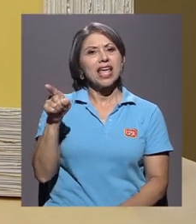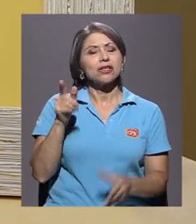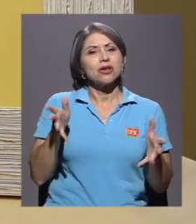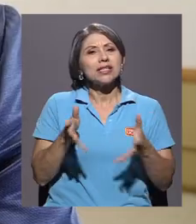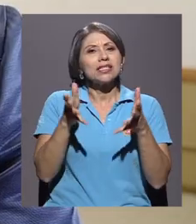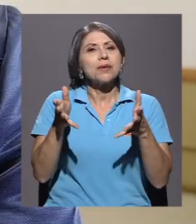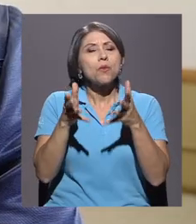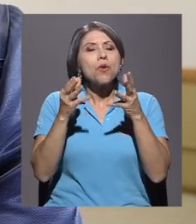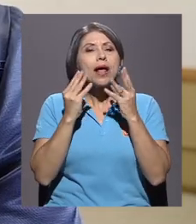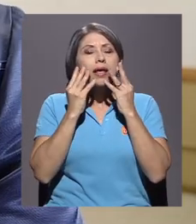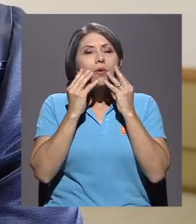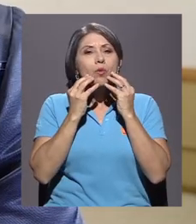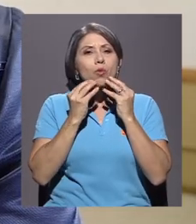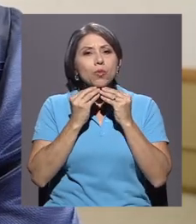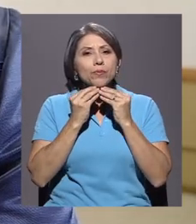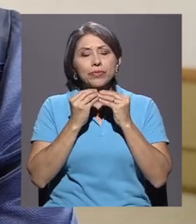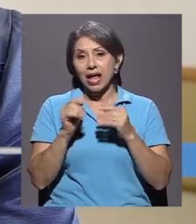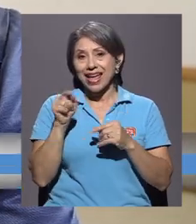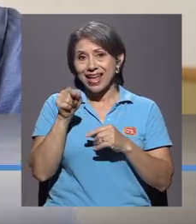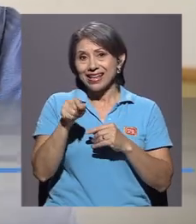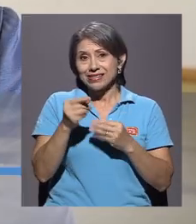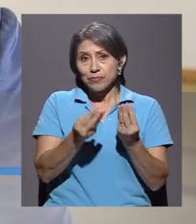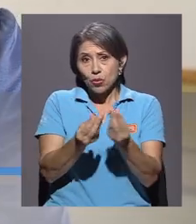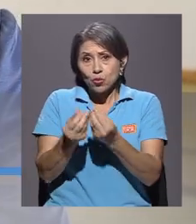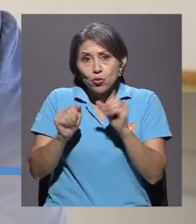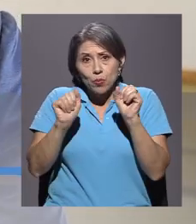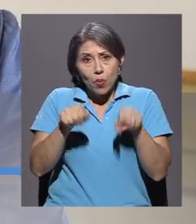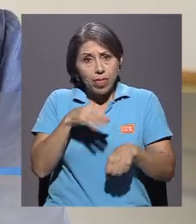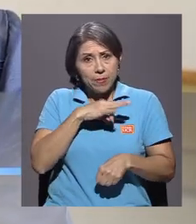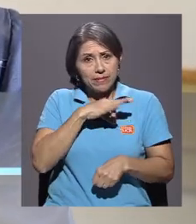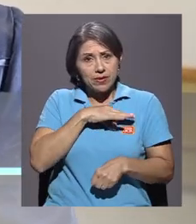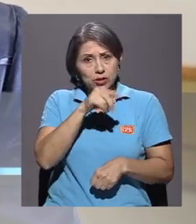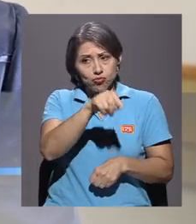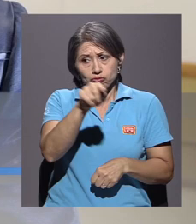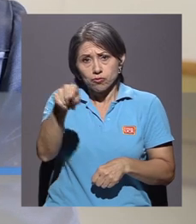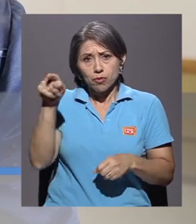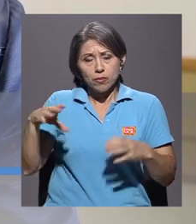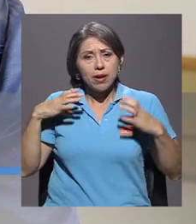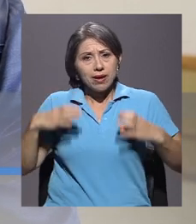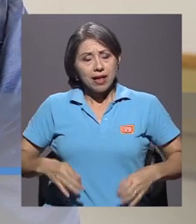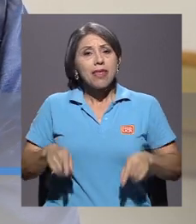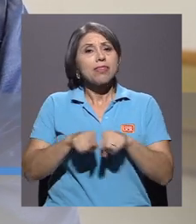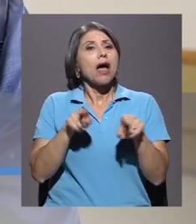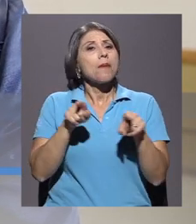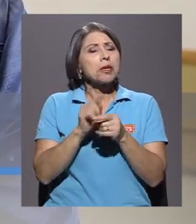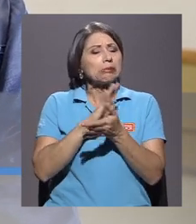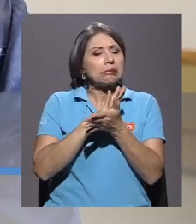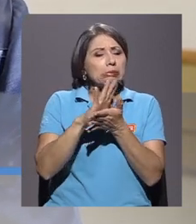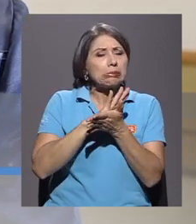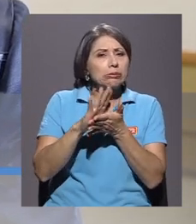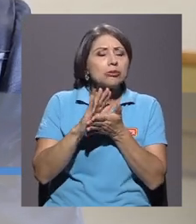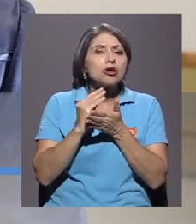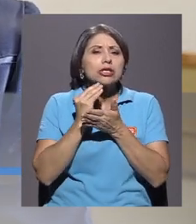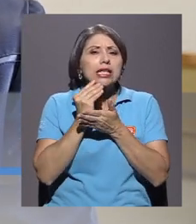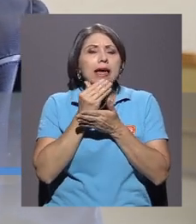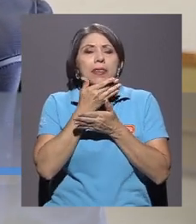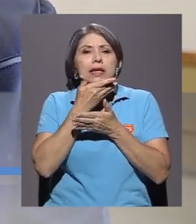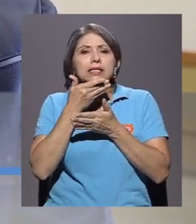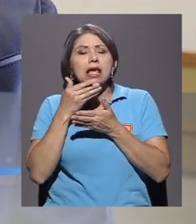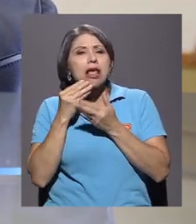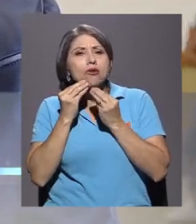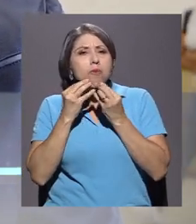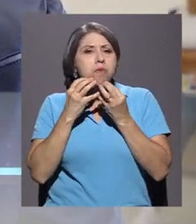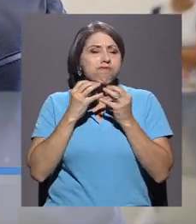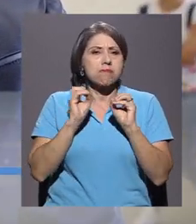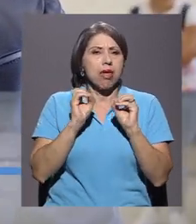Como tal, nuestro producto, además de darles estos beneficios a cada uno de nuestros clientes, también brinda las propiedades antisépticas, cicatrizantes,